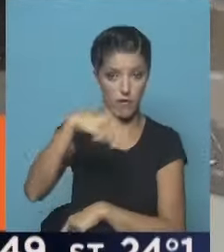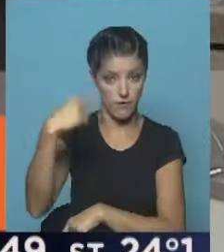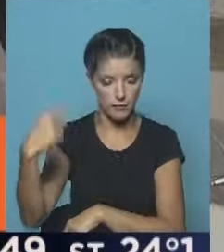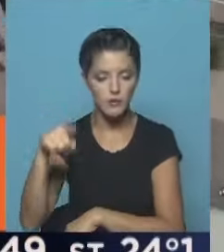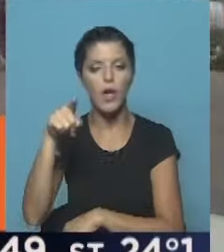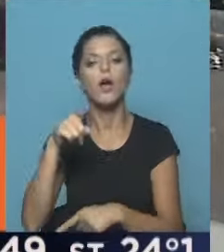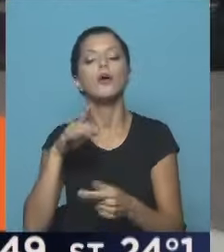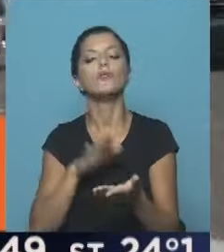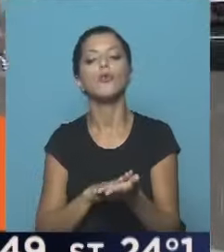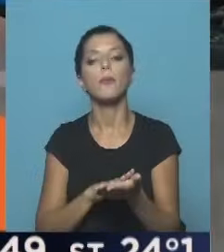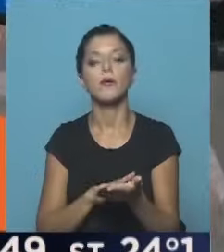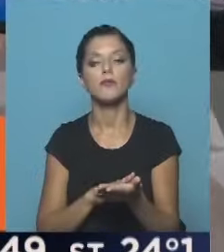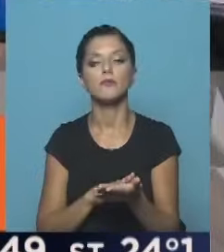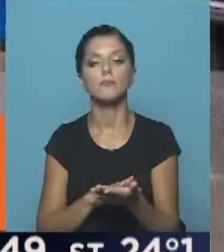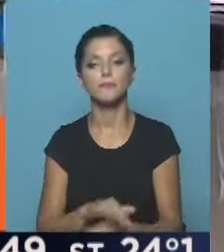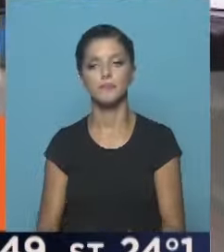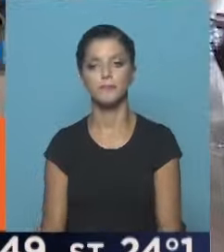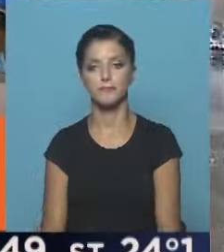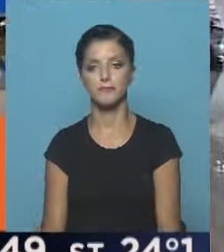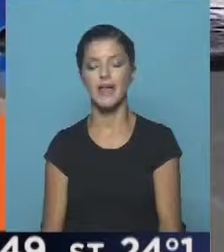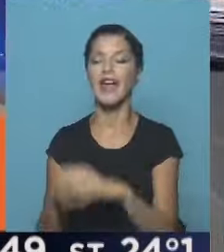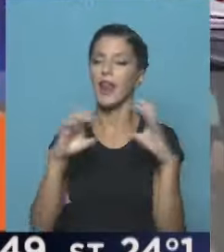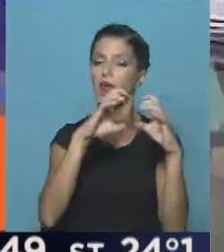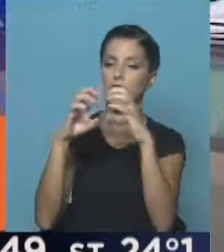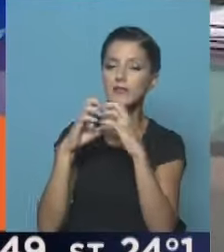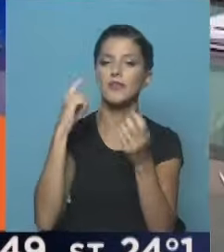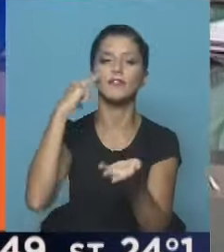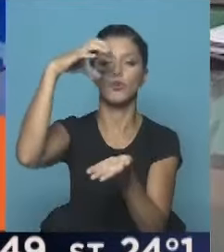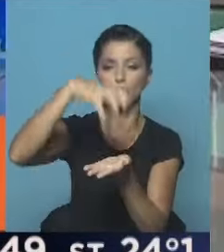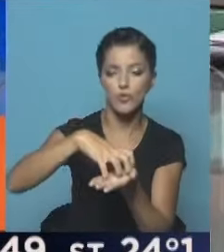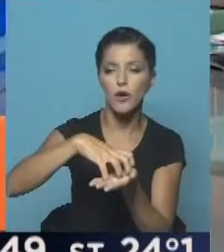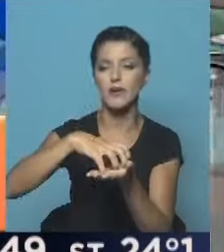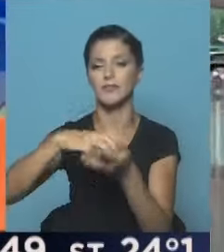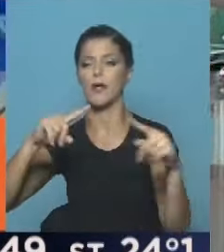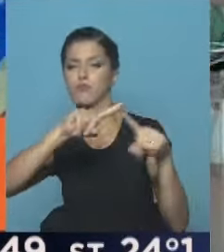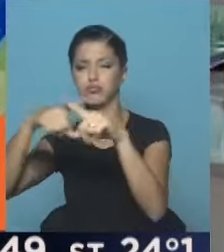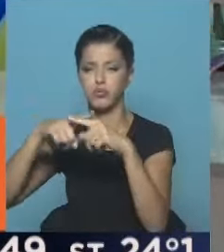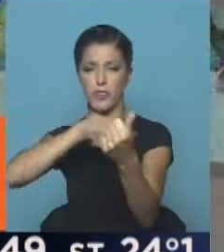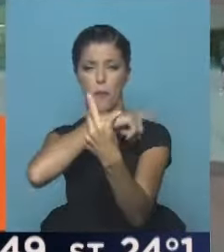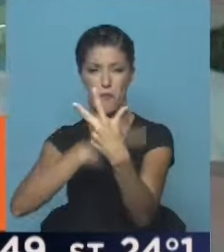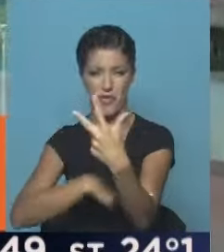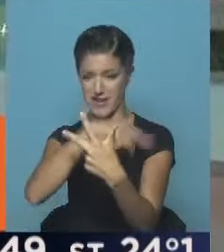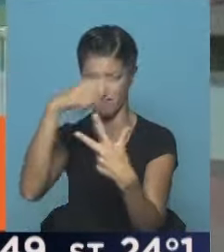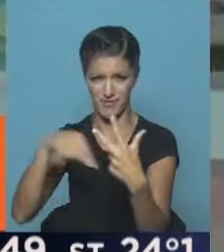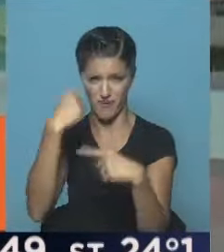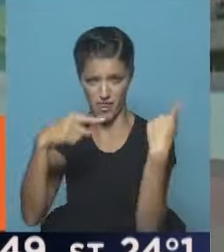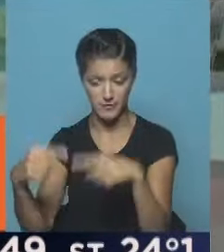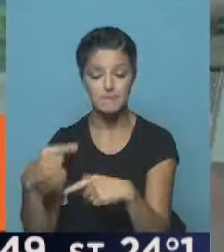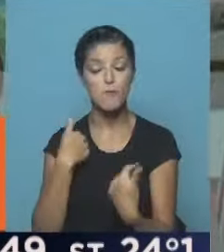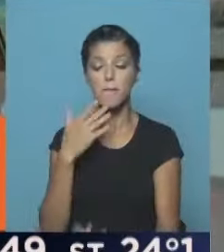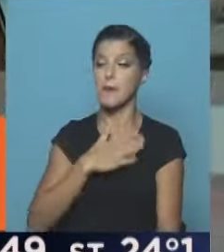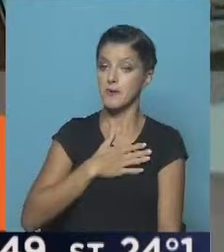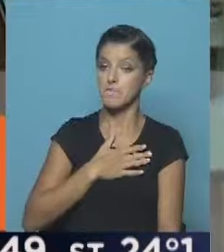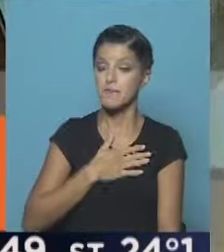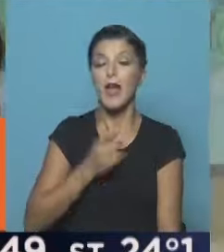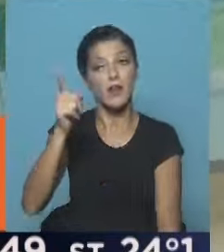de la gravedad institucional, digamos, de la crisis institucional y el conflicto de poderes que hay en Venezuela, en el cual hay una parte de la responsabilidad, desde mi punto de vista principal, que le cabe al